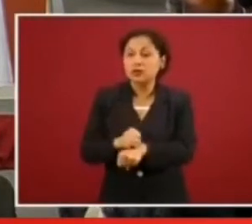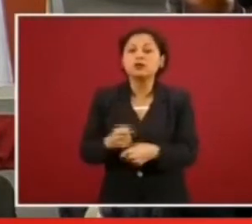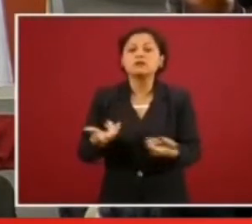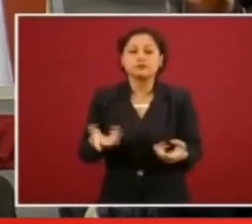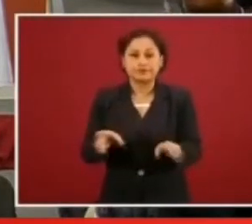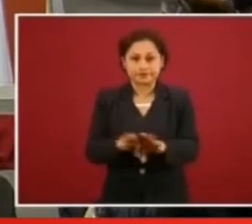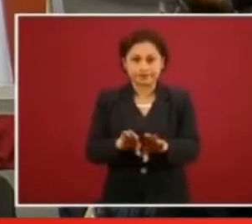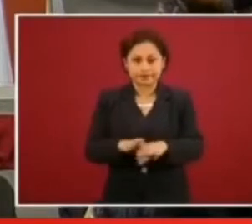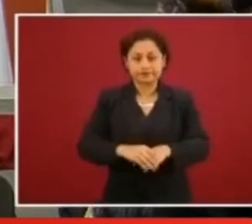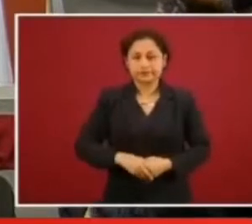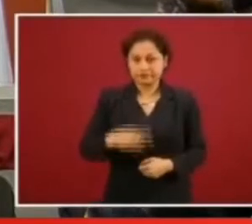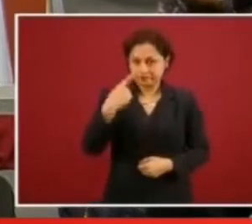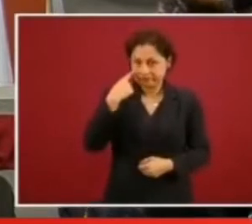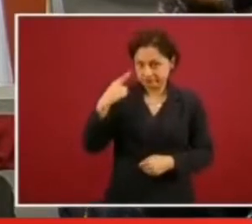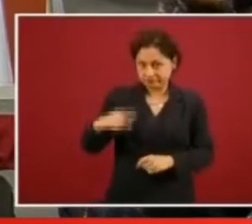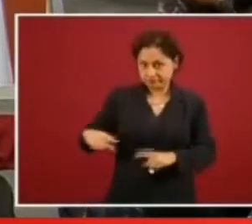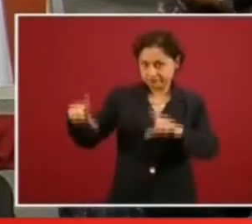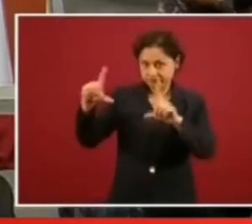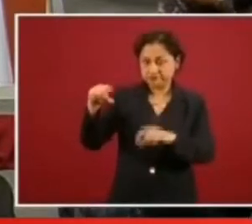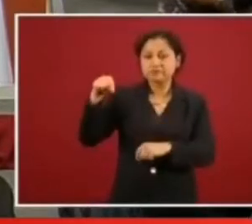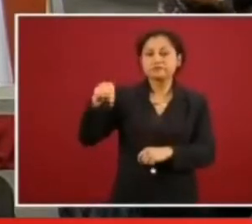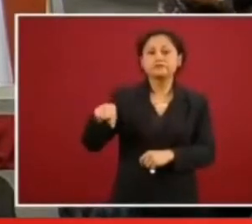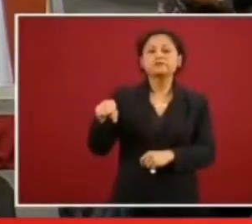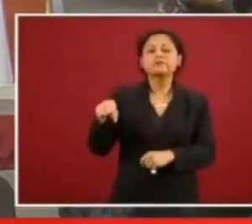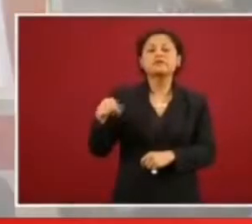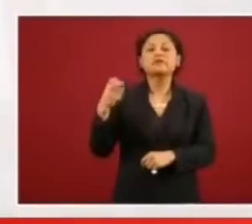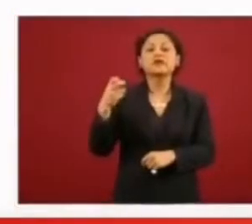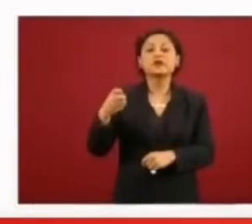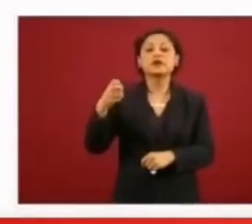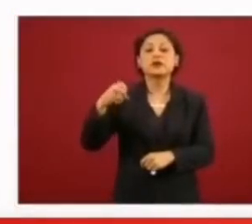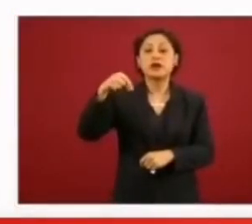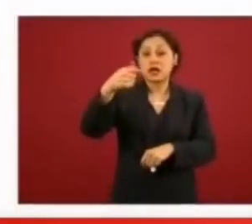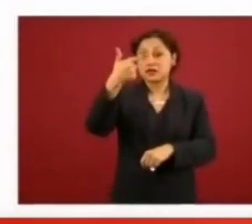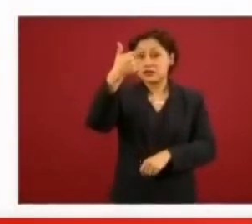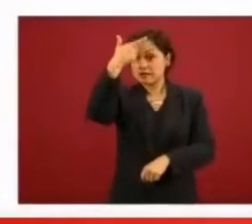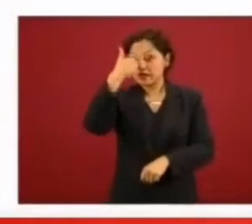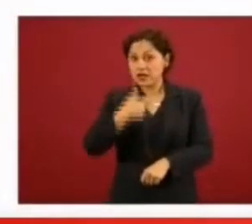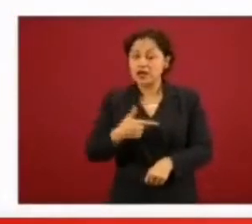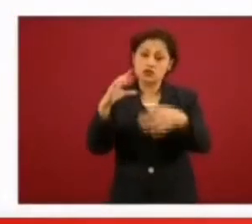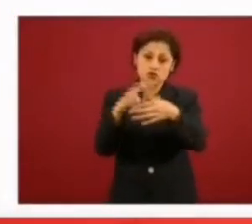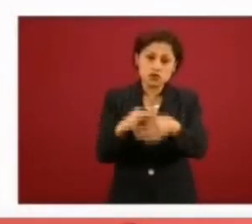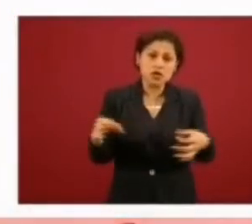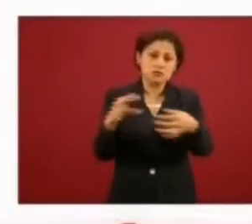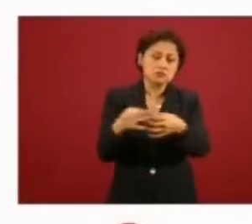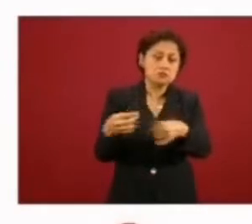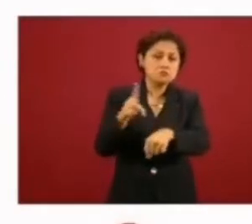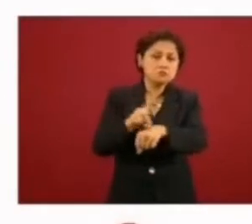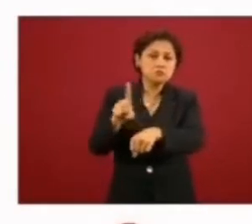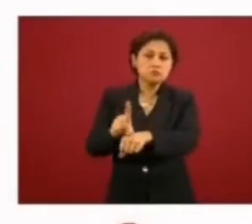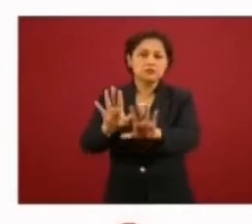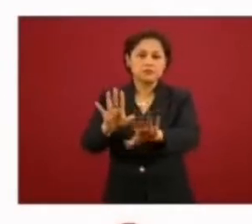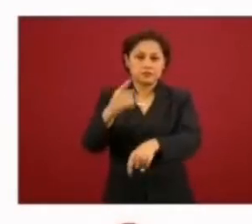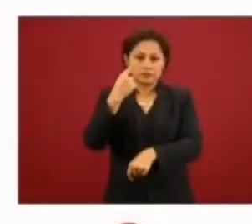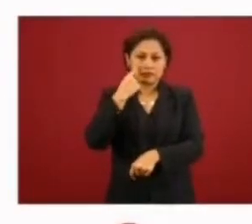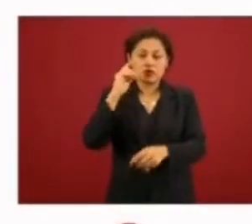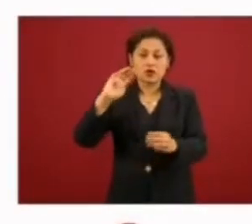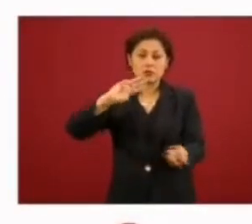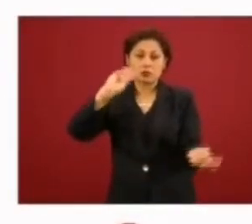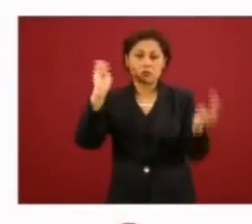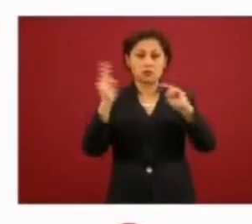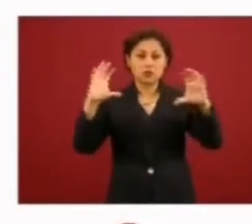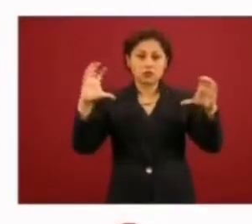Aquí lo que vemos en este comunicado que presentamos todas las tardes a las 7 de la noche es primero la situación mundial. Ya no ponemos